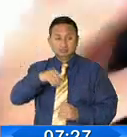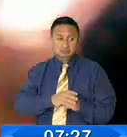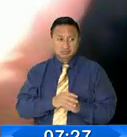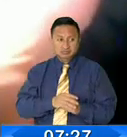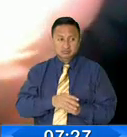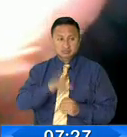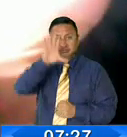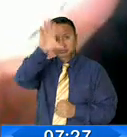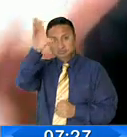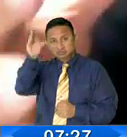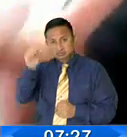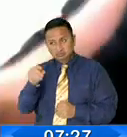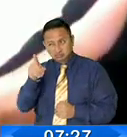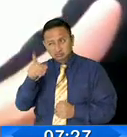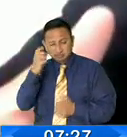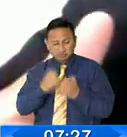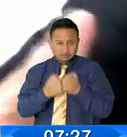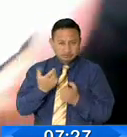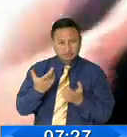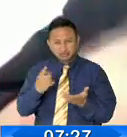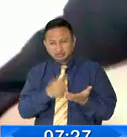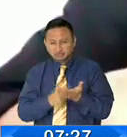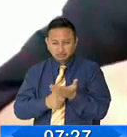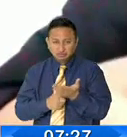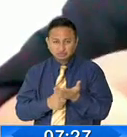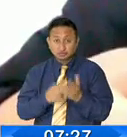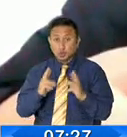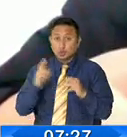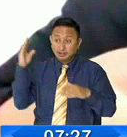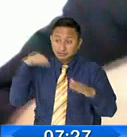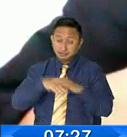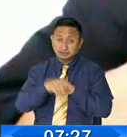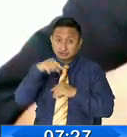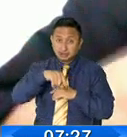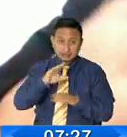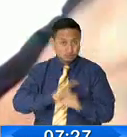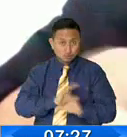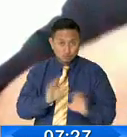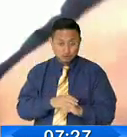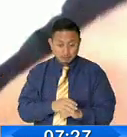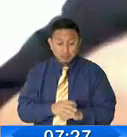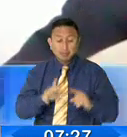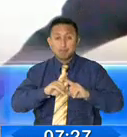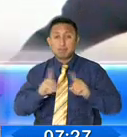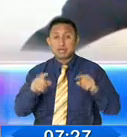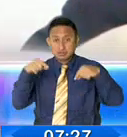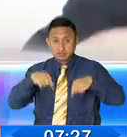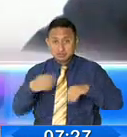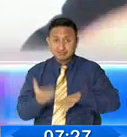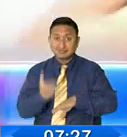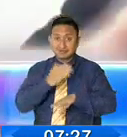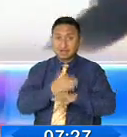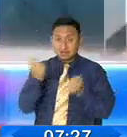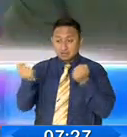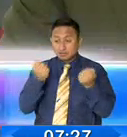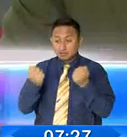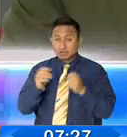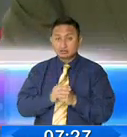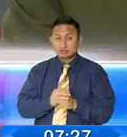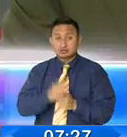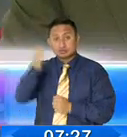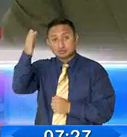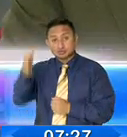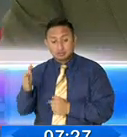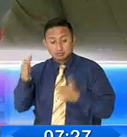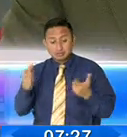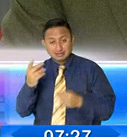sudafricana. Esperemos que no ingrese al país esta variante sudafricana, pero hay que hacer algo. Hay que aumentar el sistema de detección